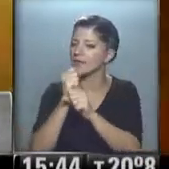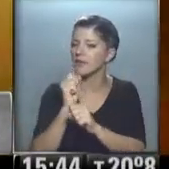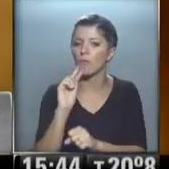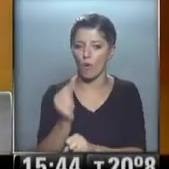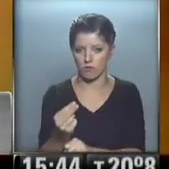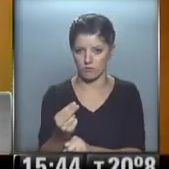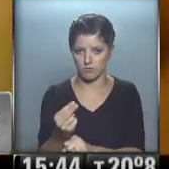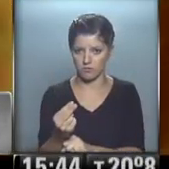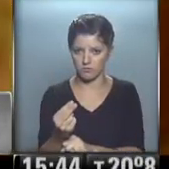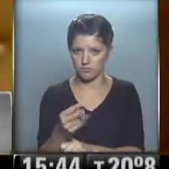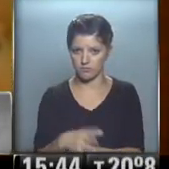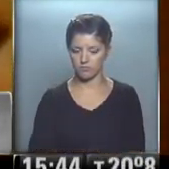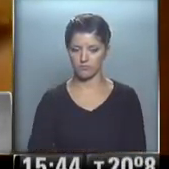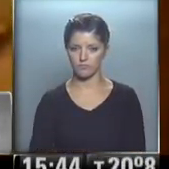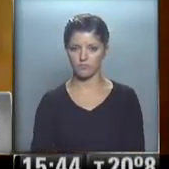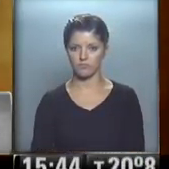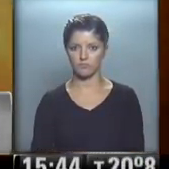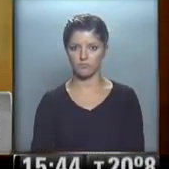ellos.